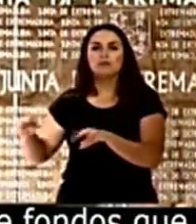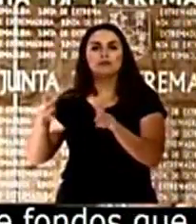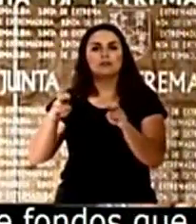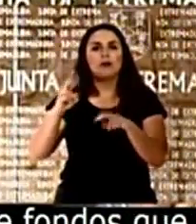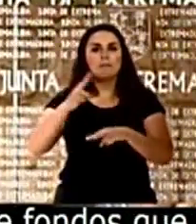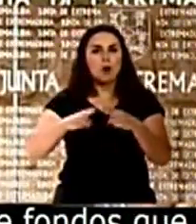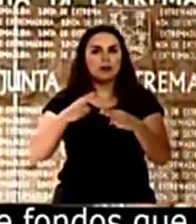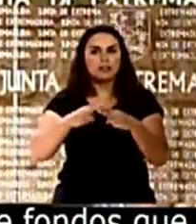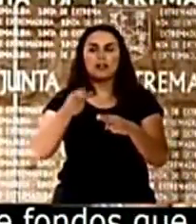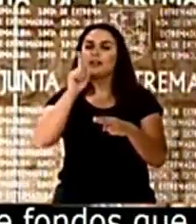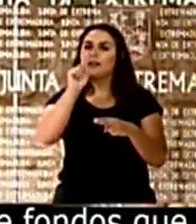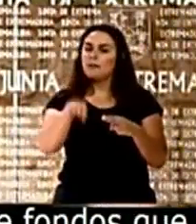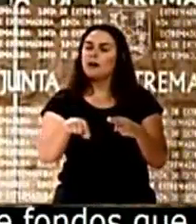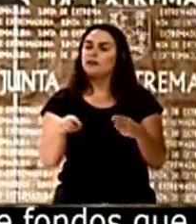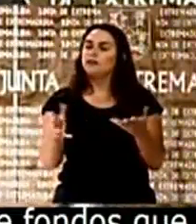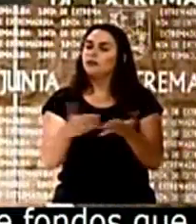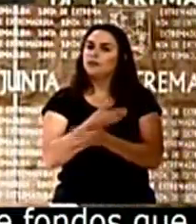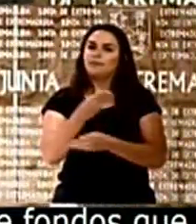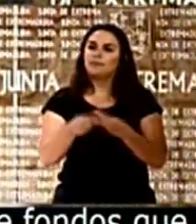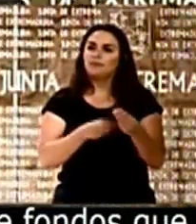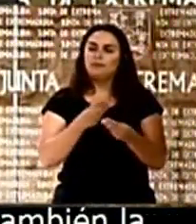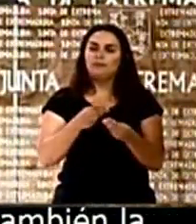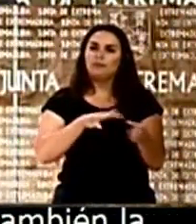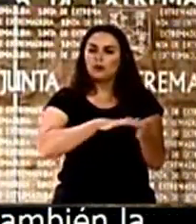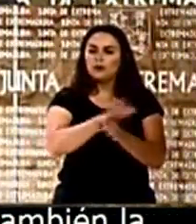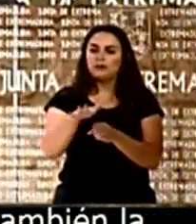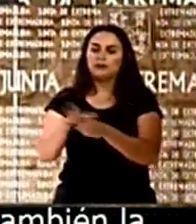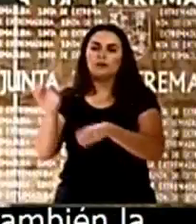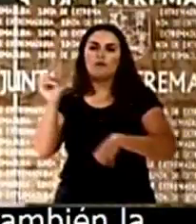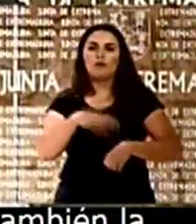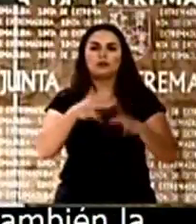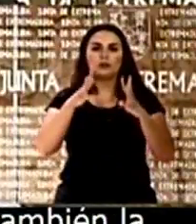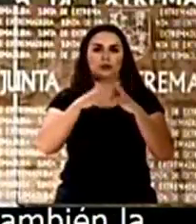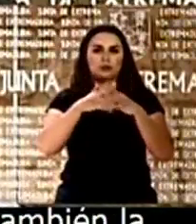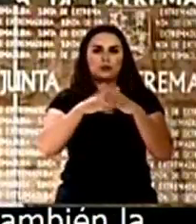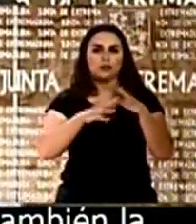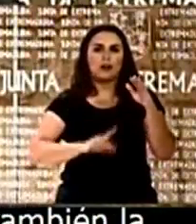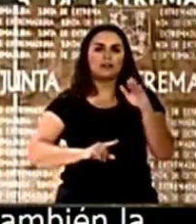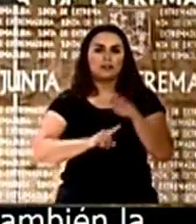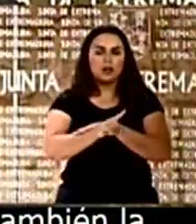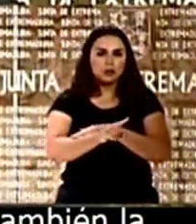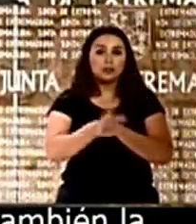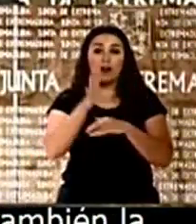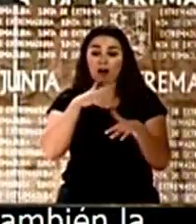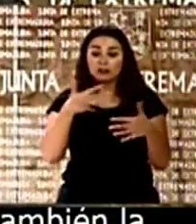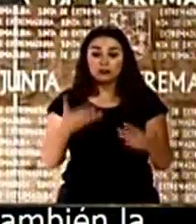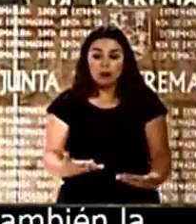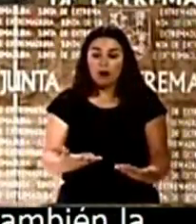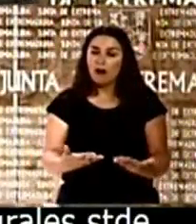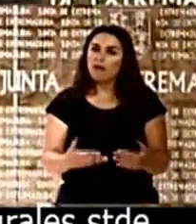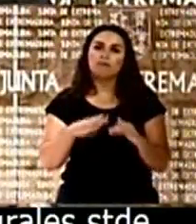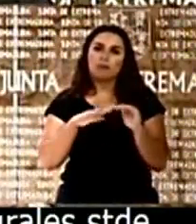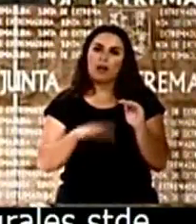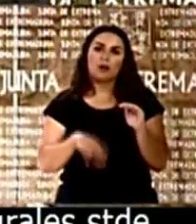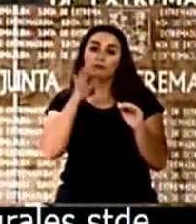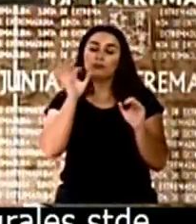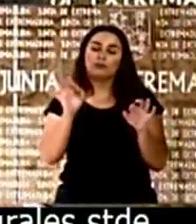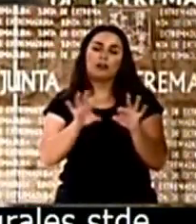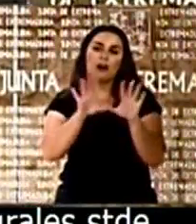y que también la política de cohesión abarque más fondos estructurales y de desarrollo que los que actualmente abarca, porque